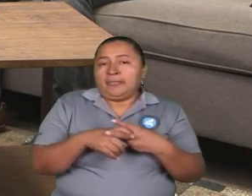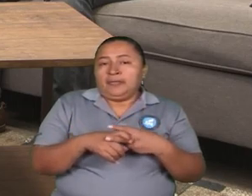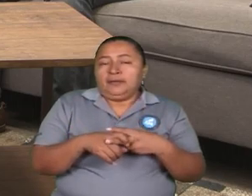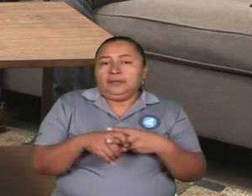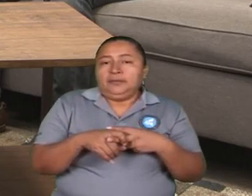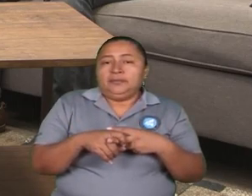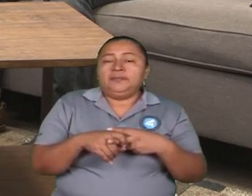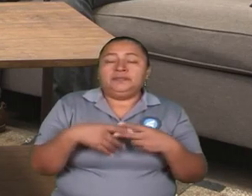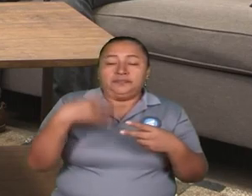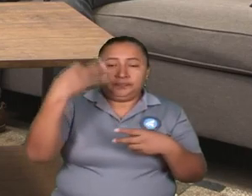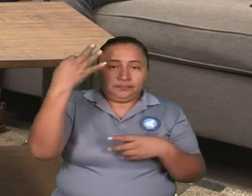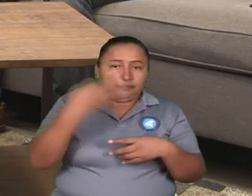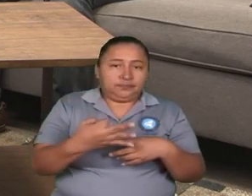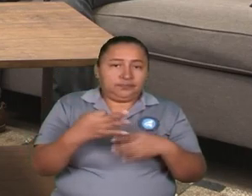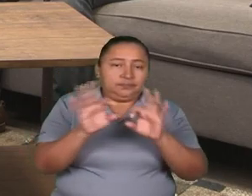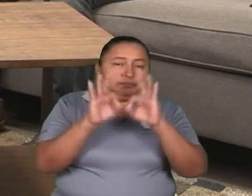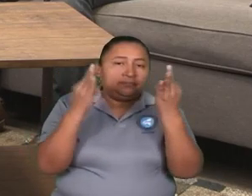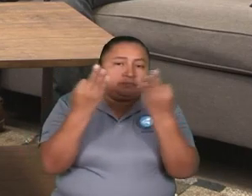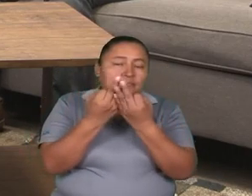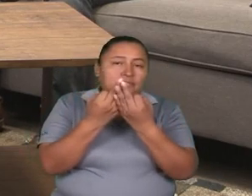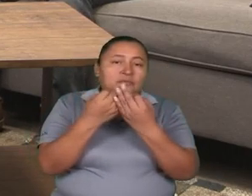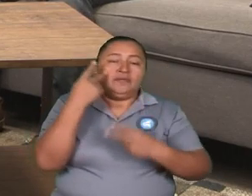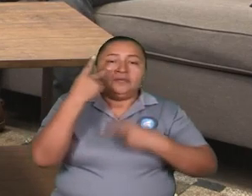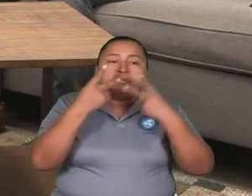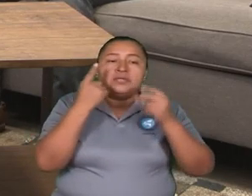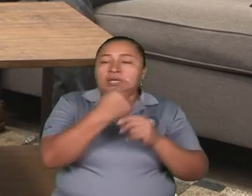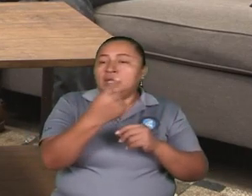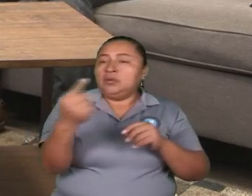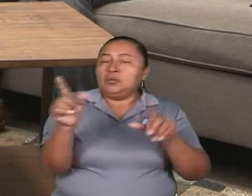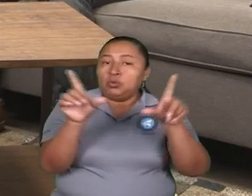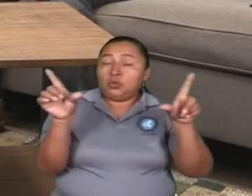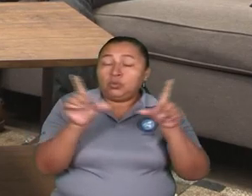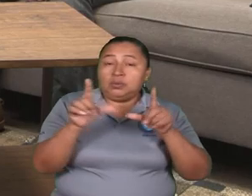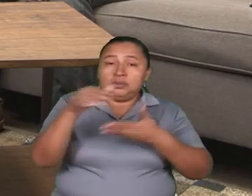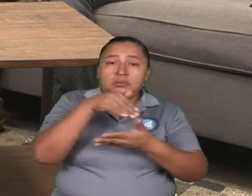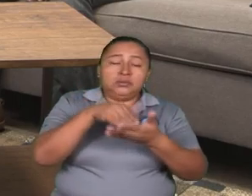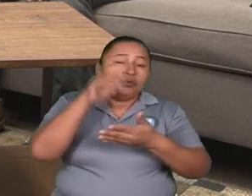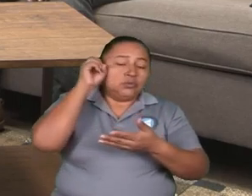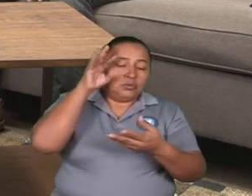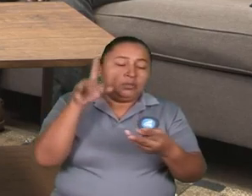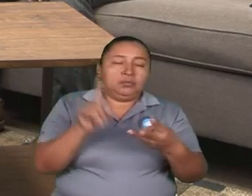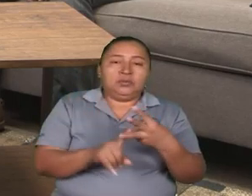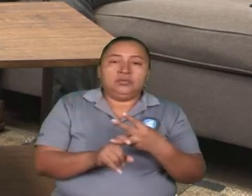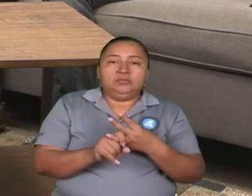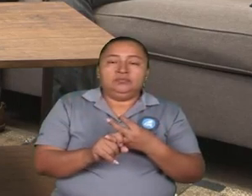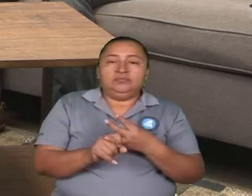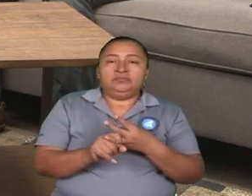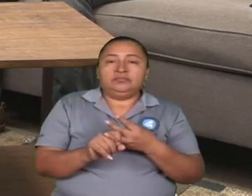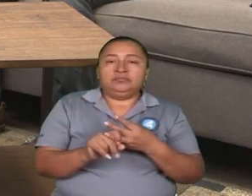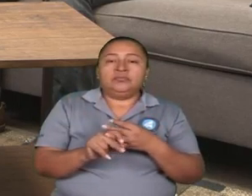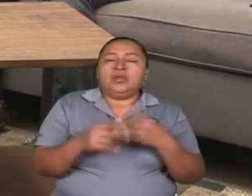enero siempre nuestros centros turísticos están full, y que también le damos una oportunidad más para